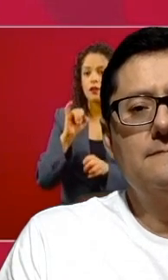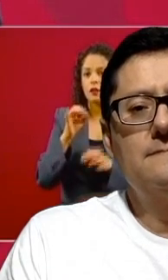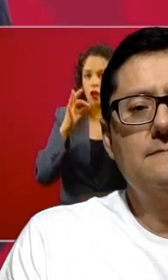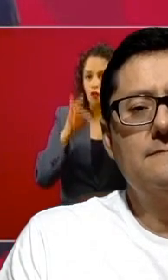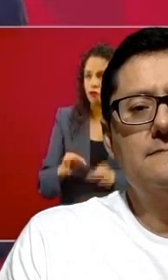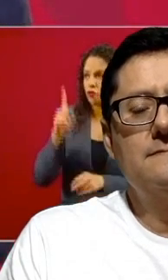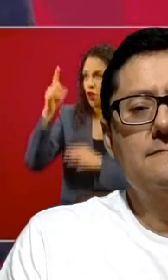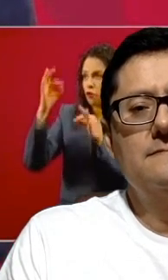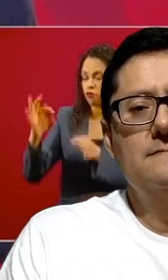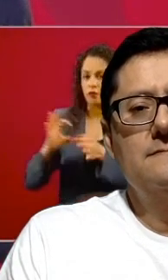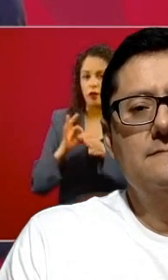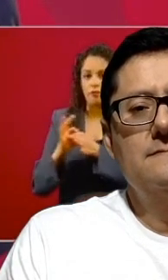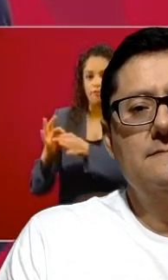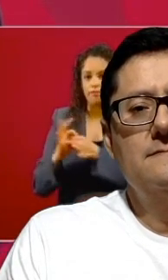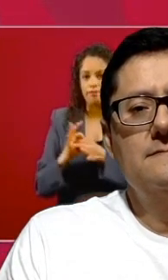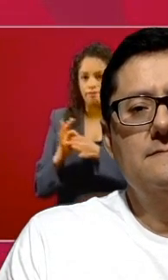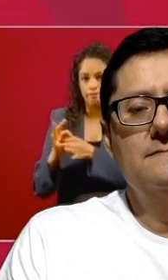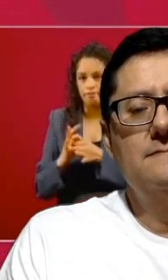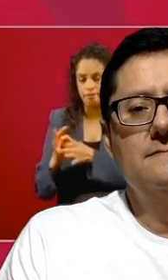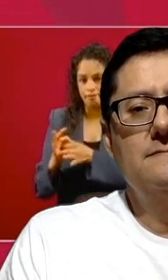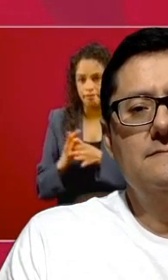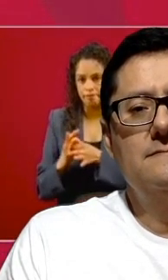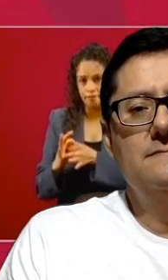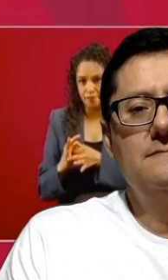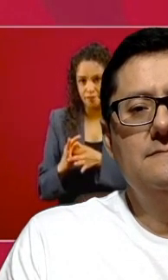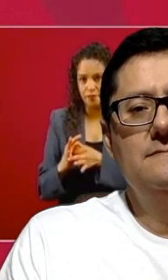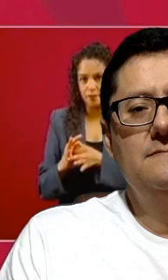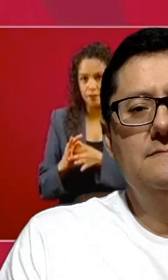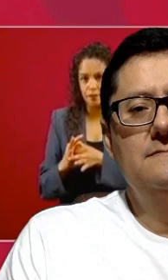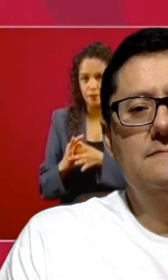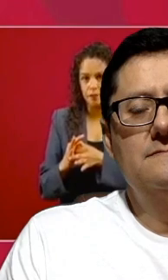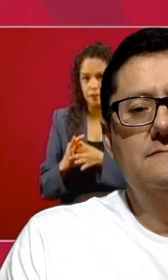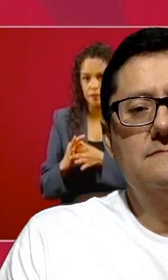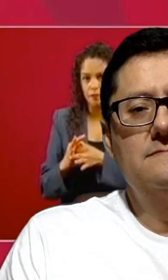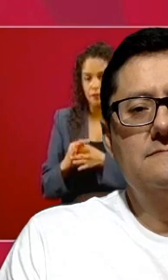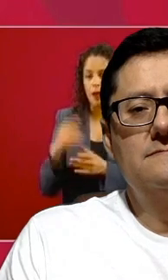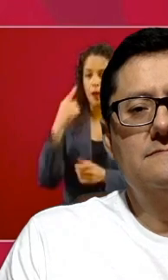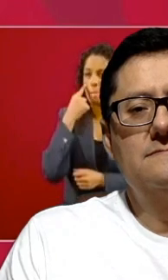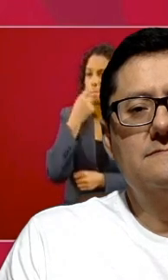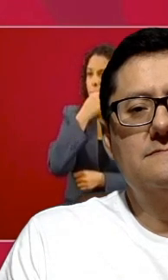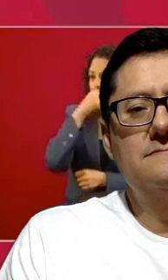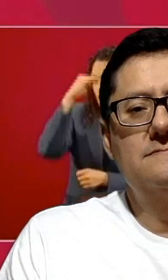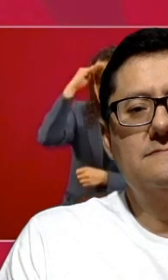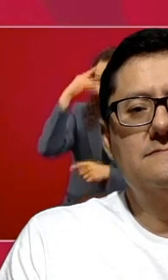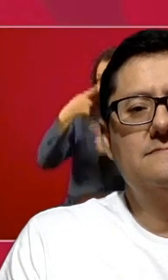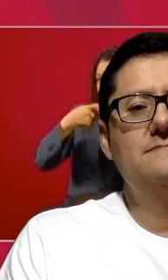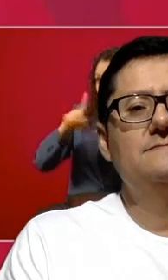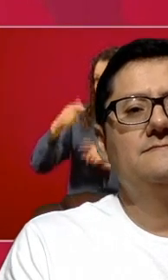hiciéramos a un lado las diferencias y que